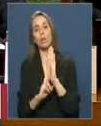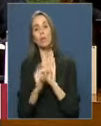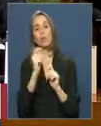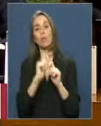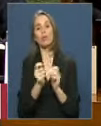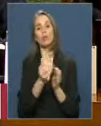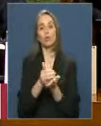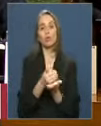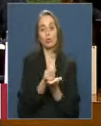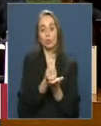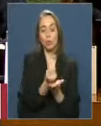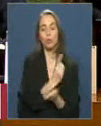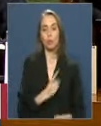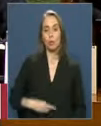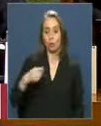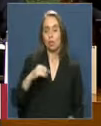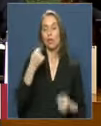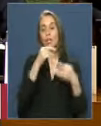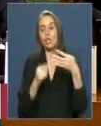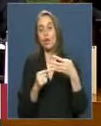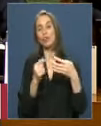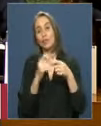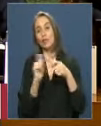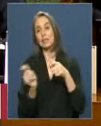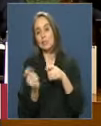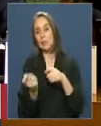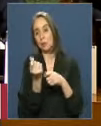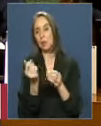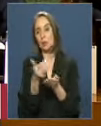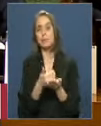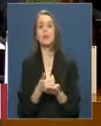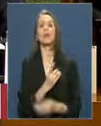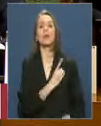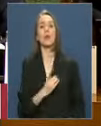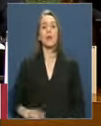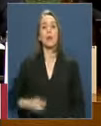otras remuneraciones con las siguientes señoras y señores diputados.